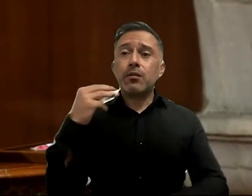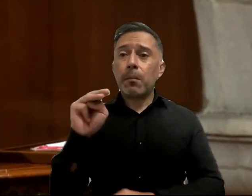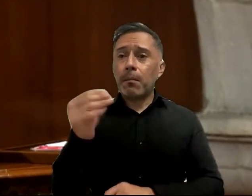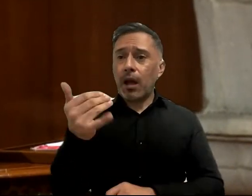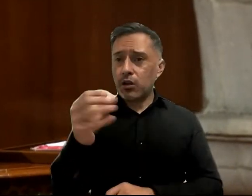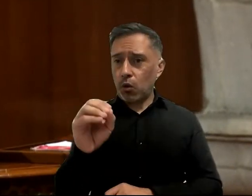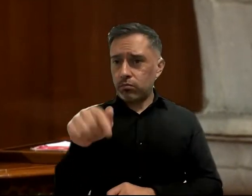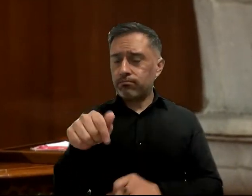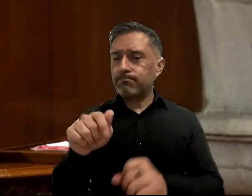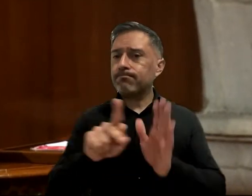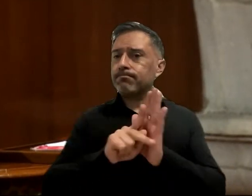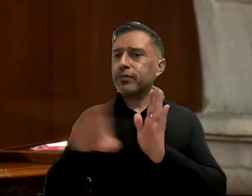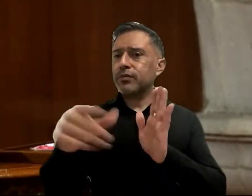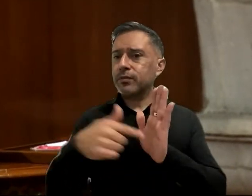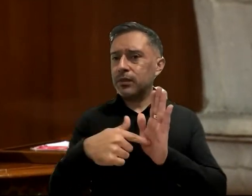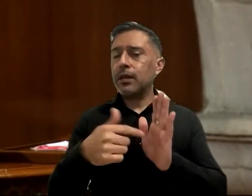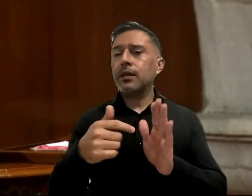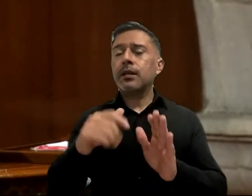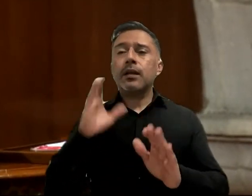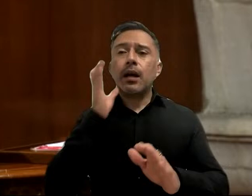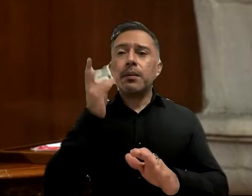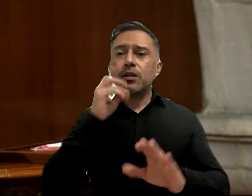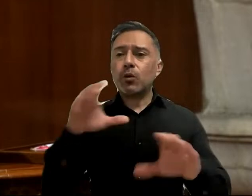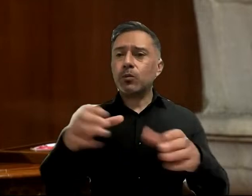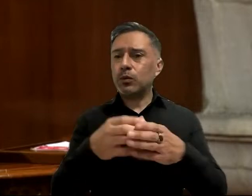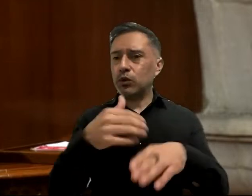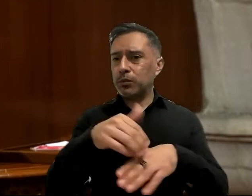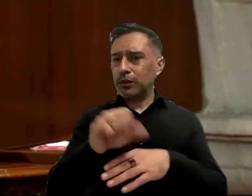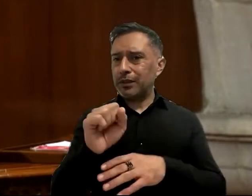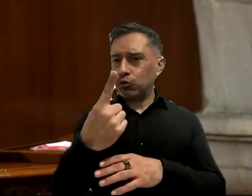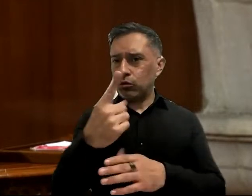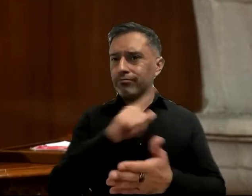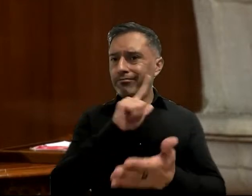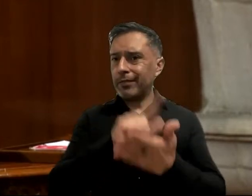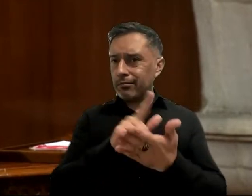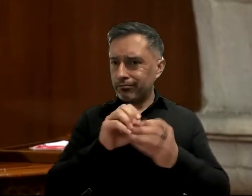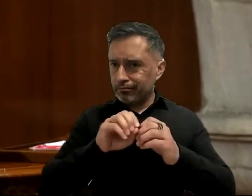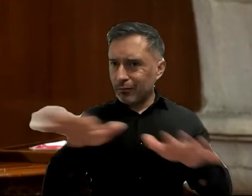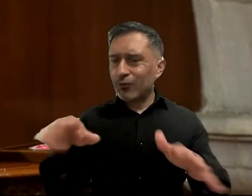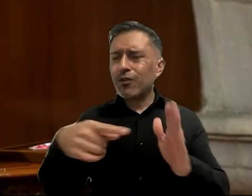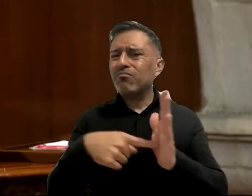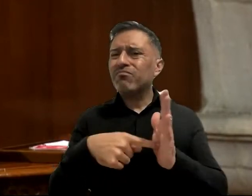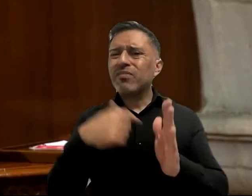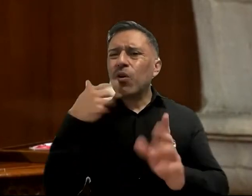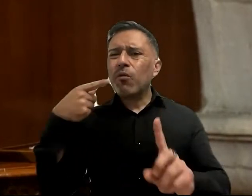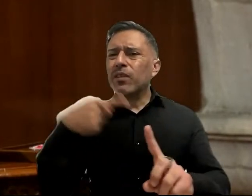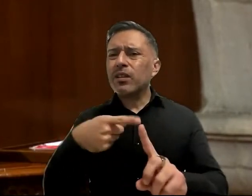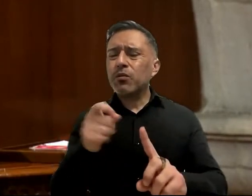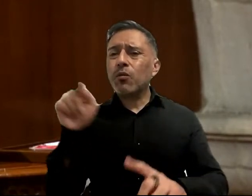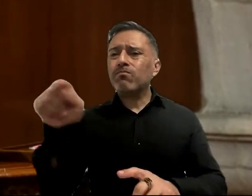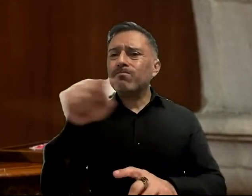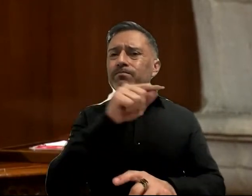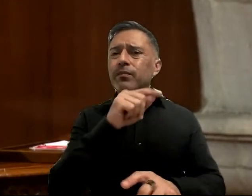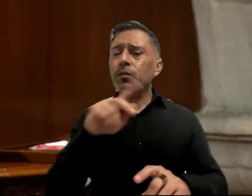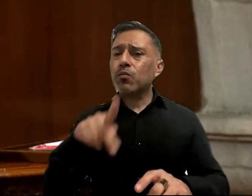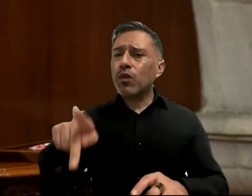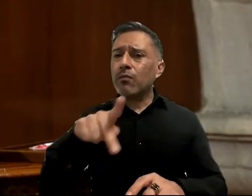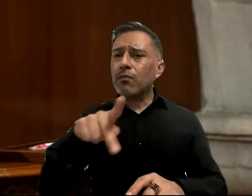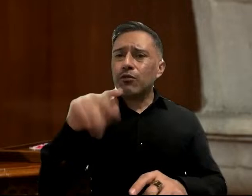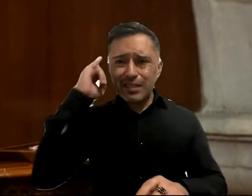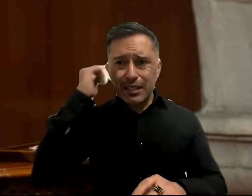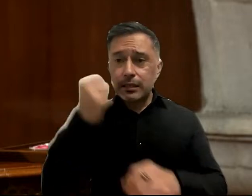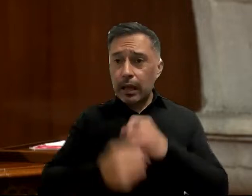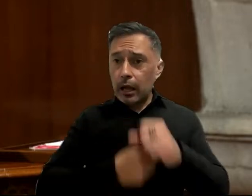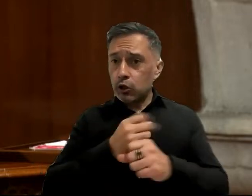de la 61ª legislatura, cuyo propósito fue actualizar el listado de las localidades indígenas del